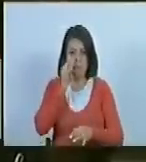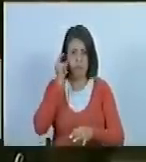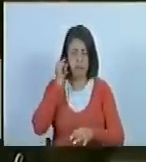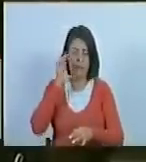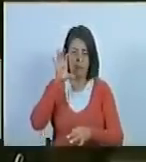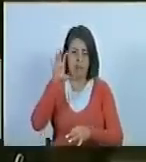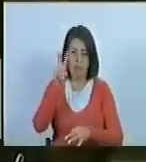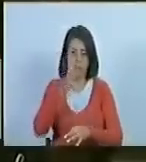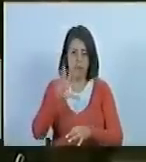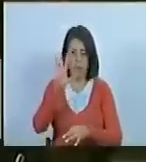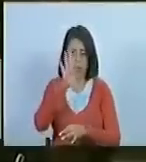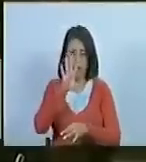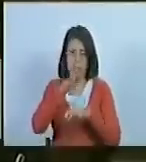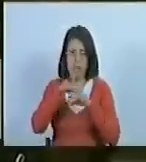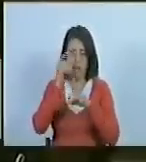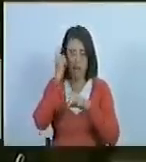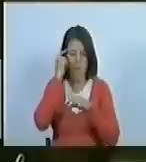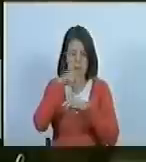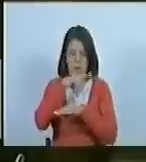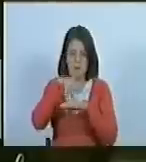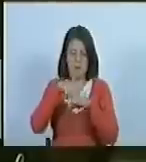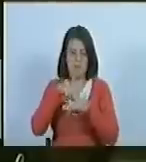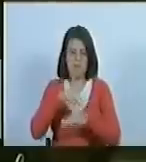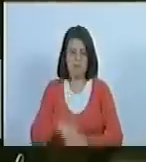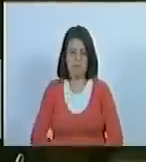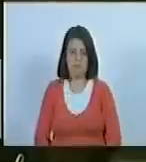la Patria Venezolana, Día Nacional.